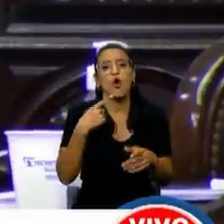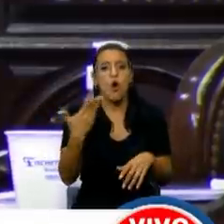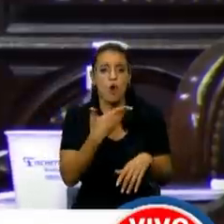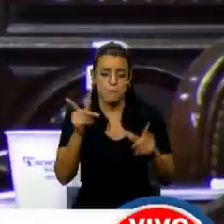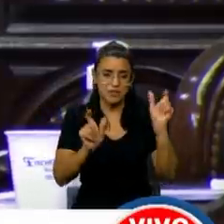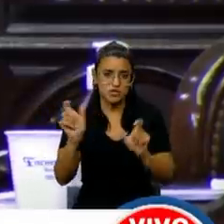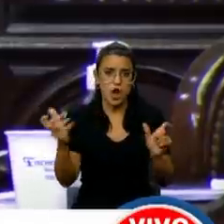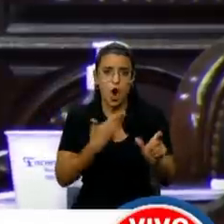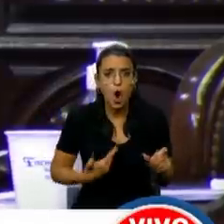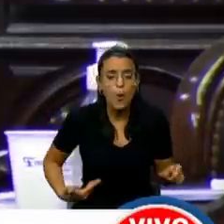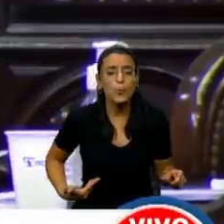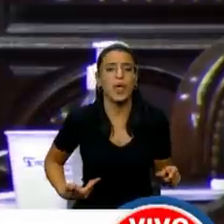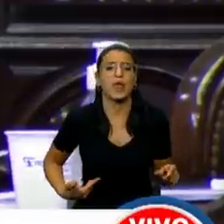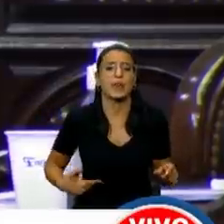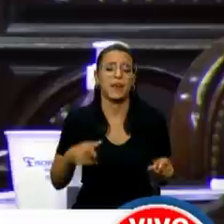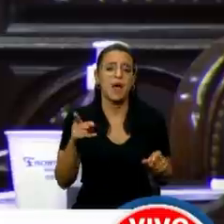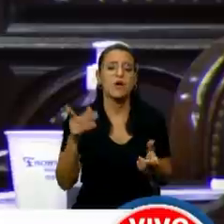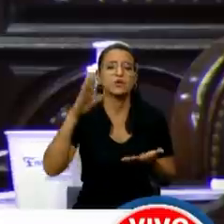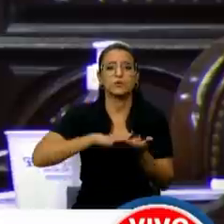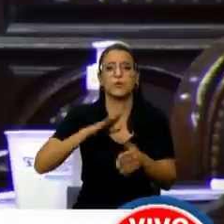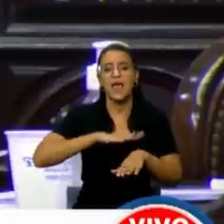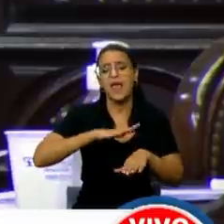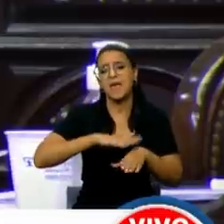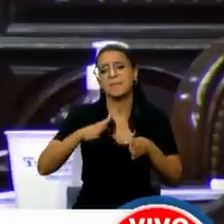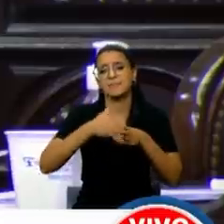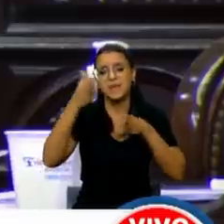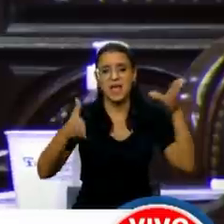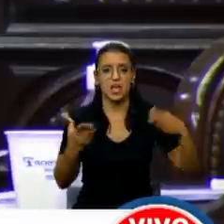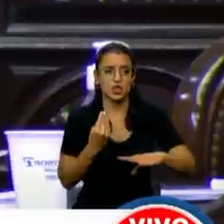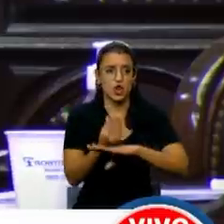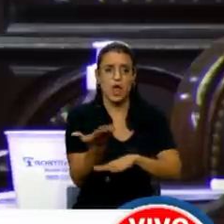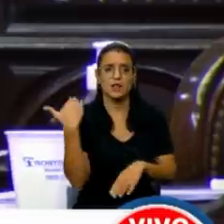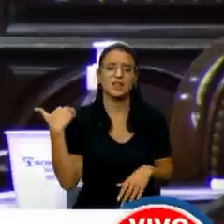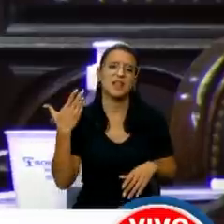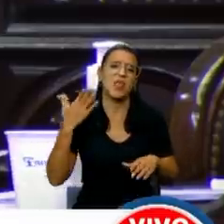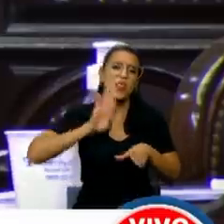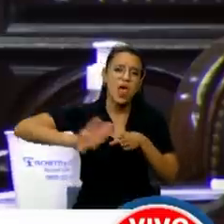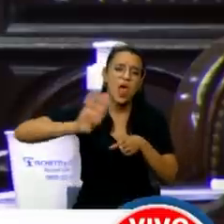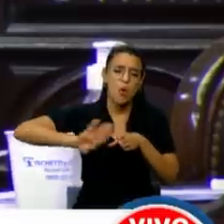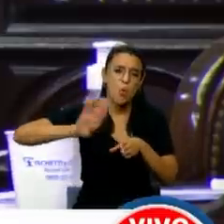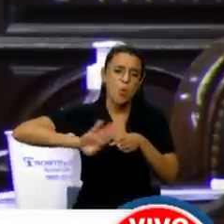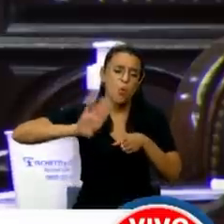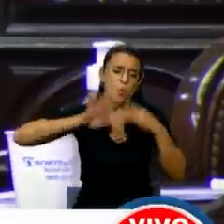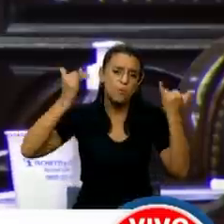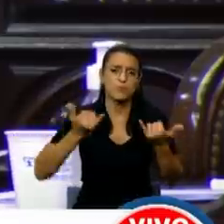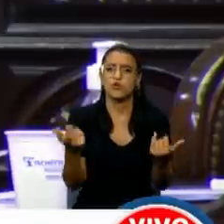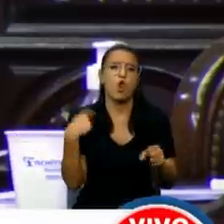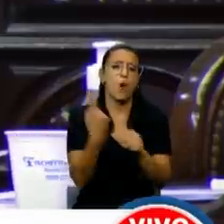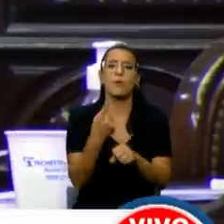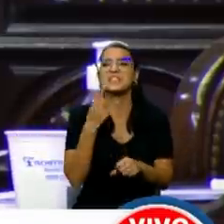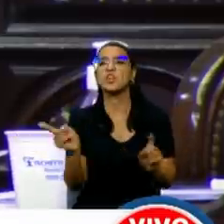gobernaron en la gestión anterior el nivel de endeudamiento que nos dejaron no pueden